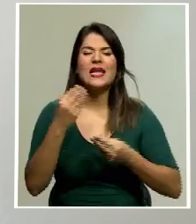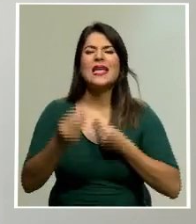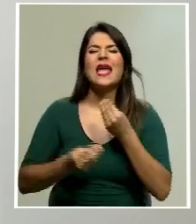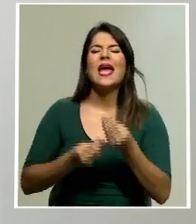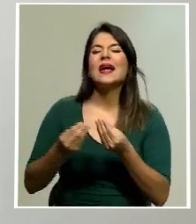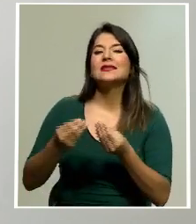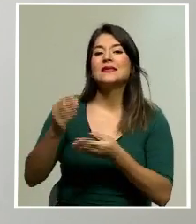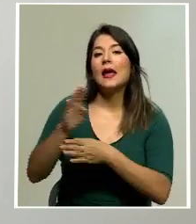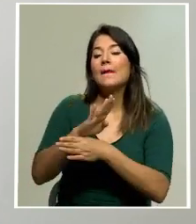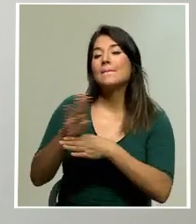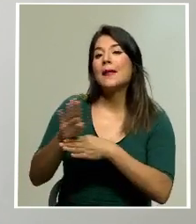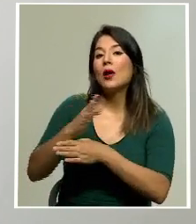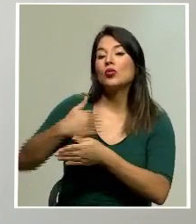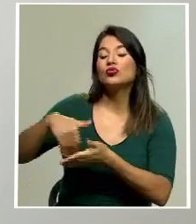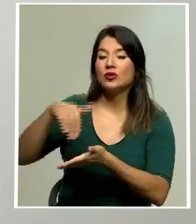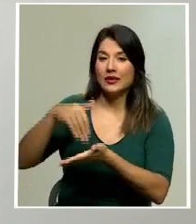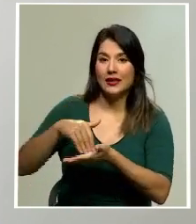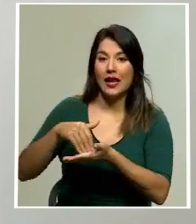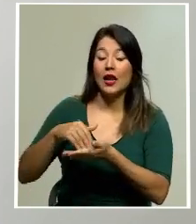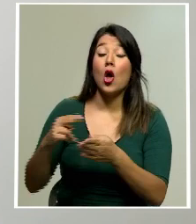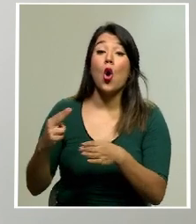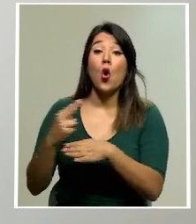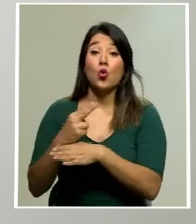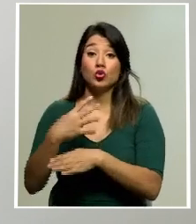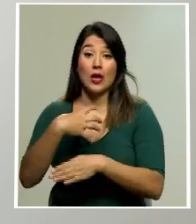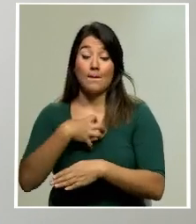y otra parte la ha venido colocando